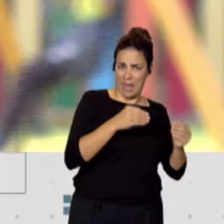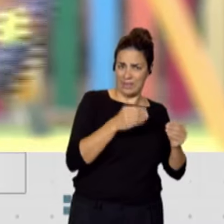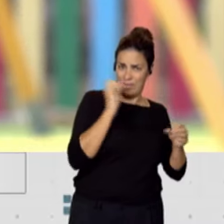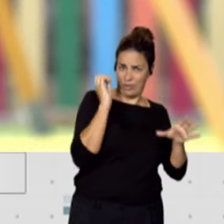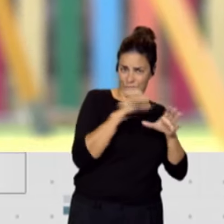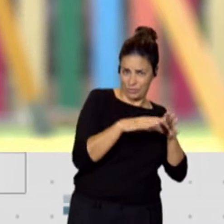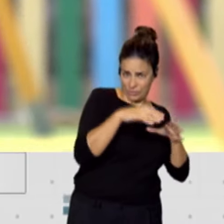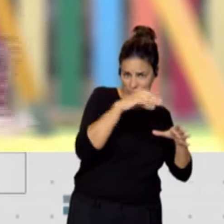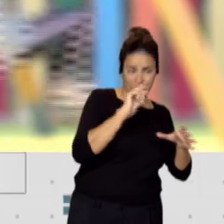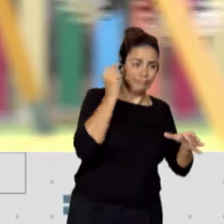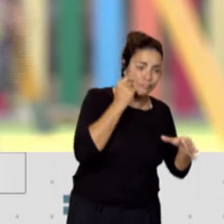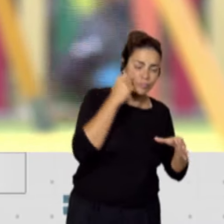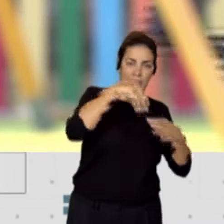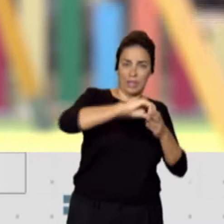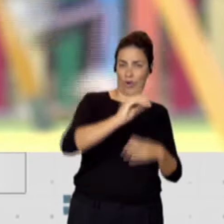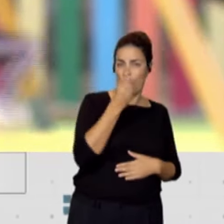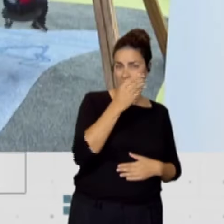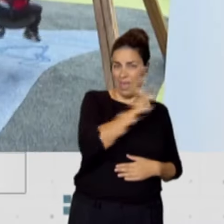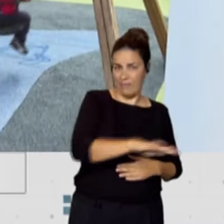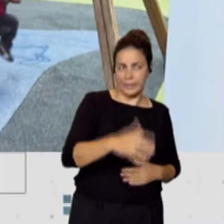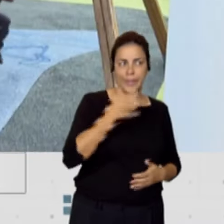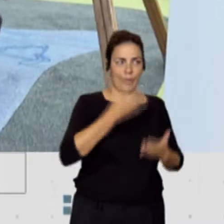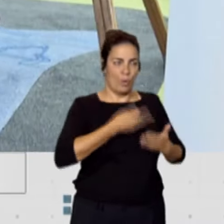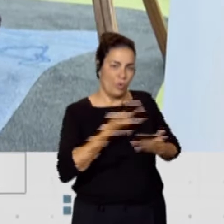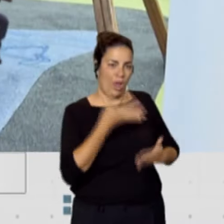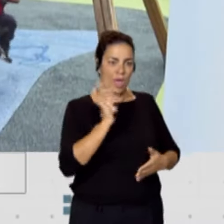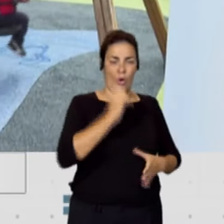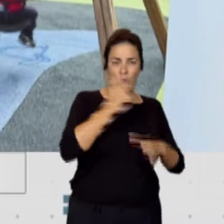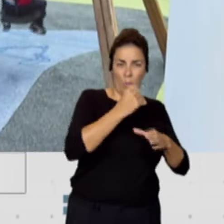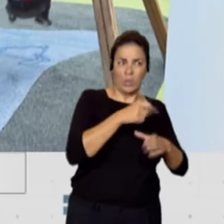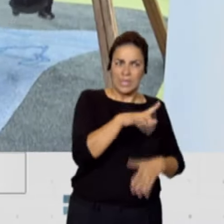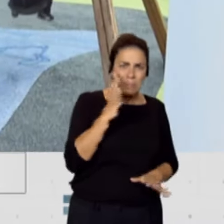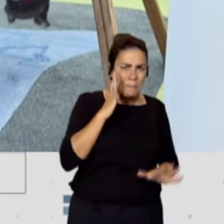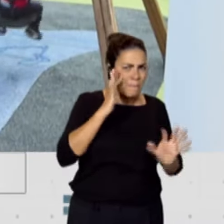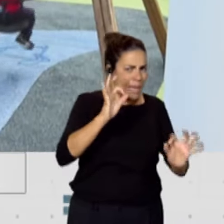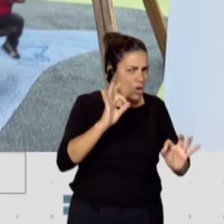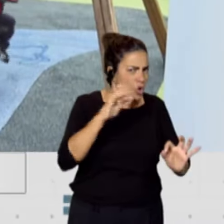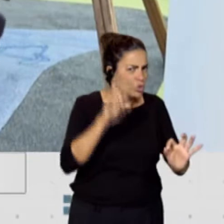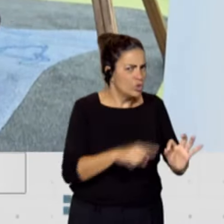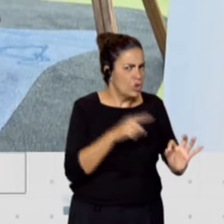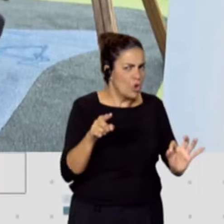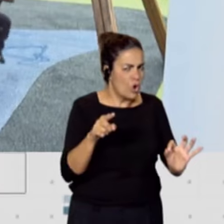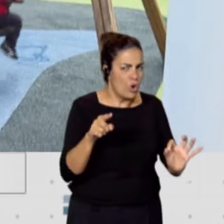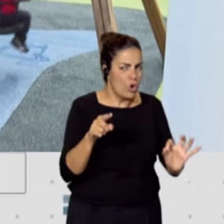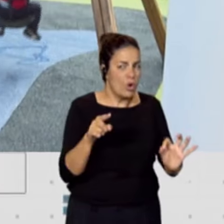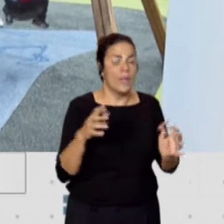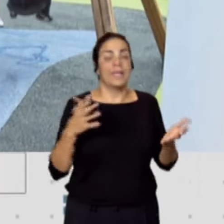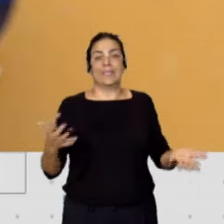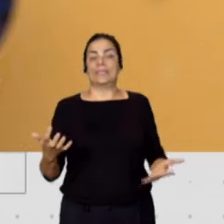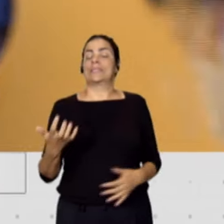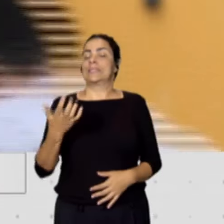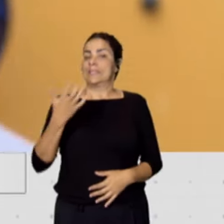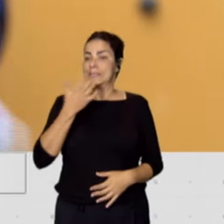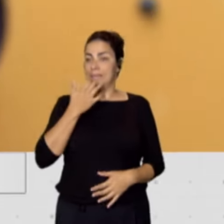como los purés o las compotas es algo peligroso si las concentraciones que que existen son